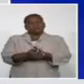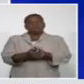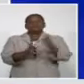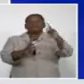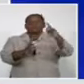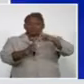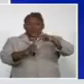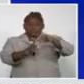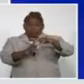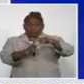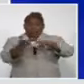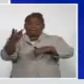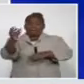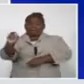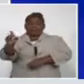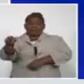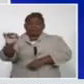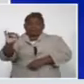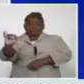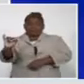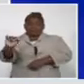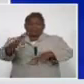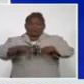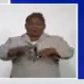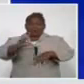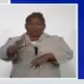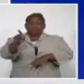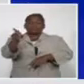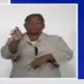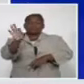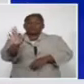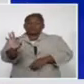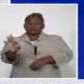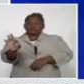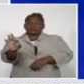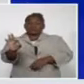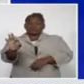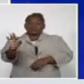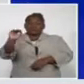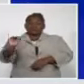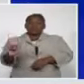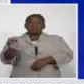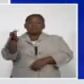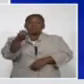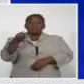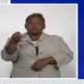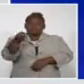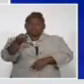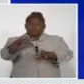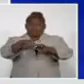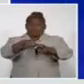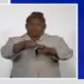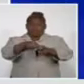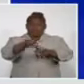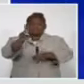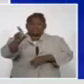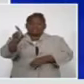con 20,6, Holguín 18 y el municipio especial